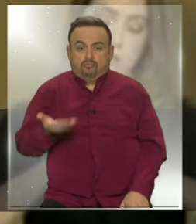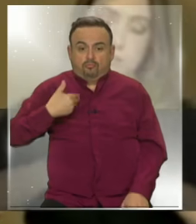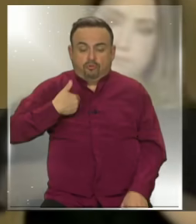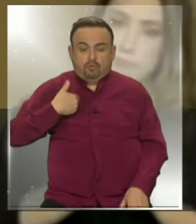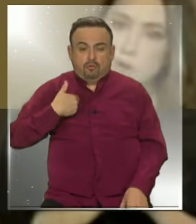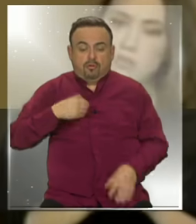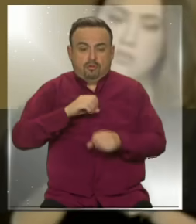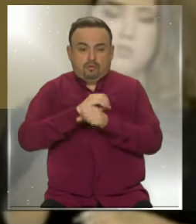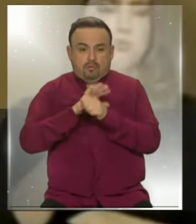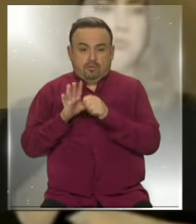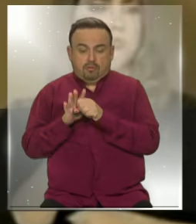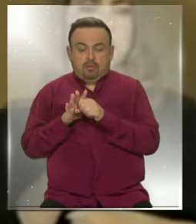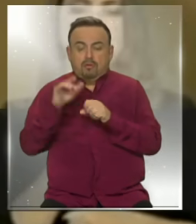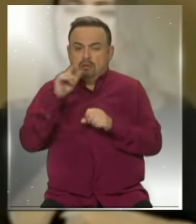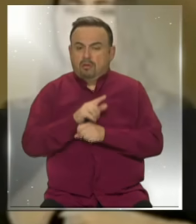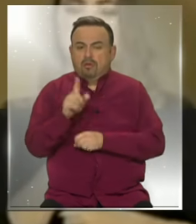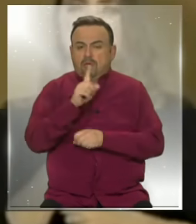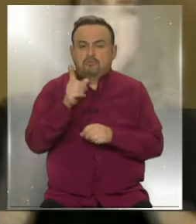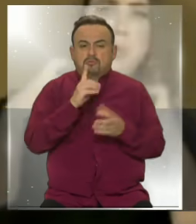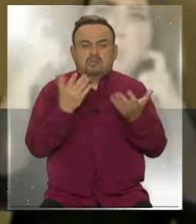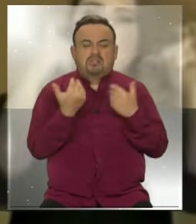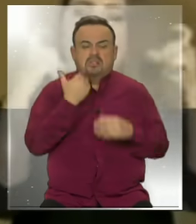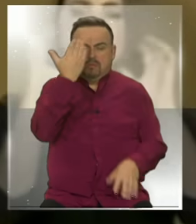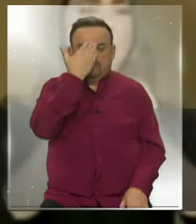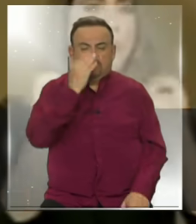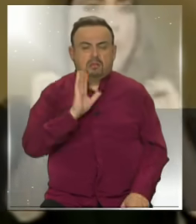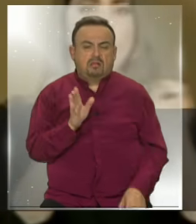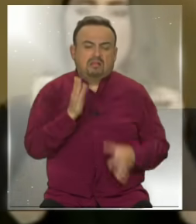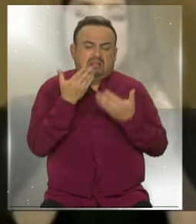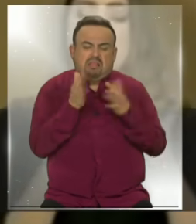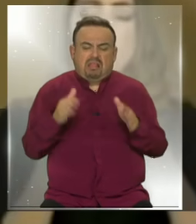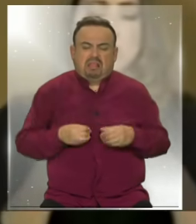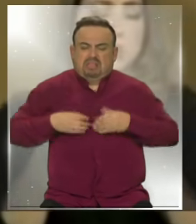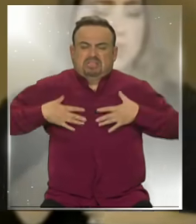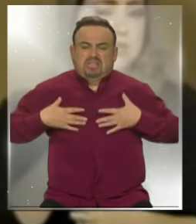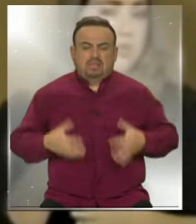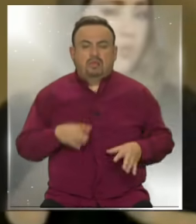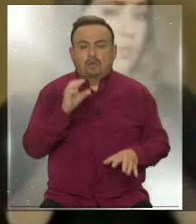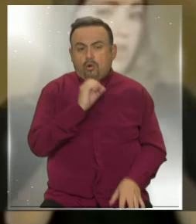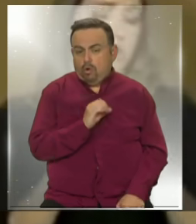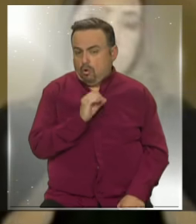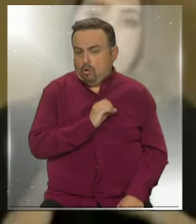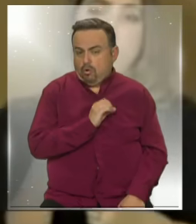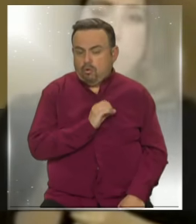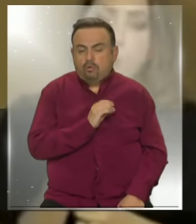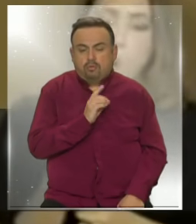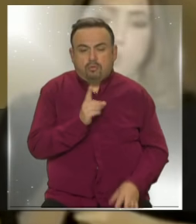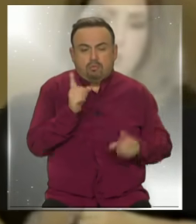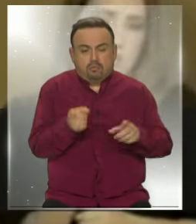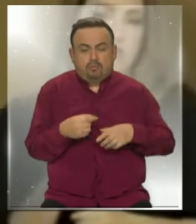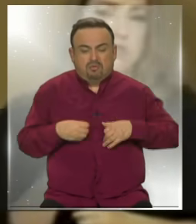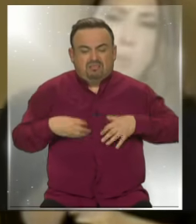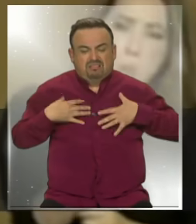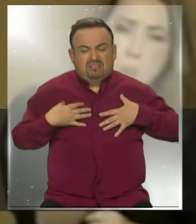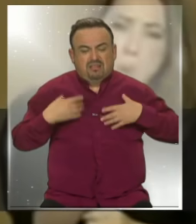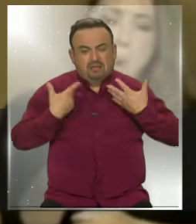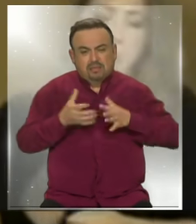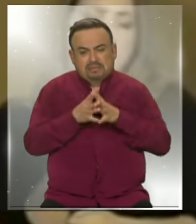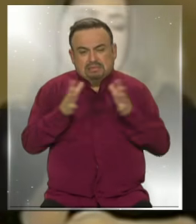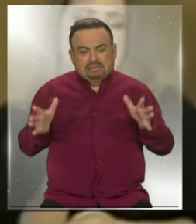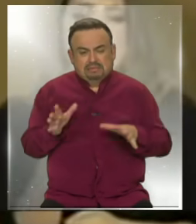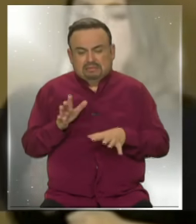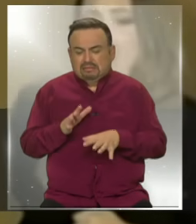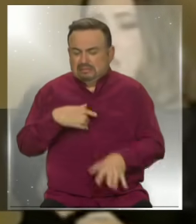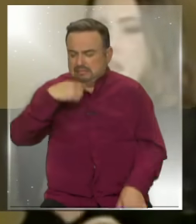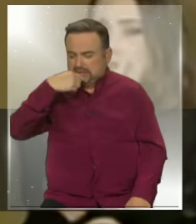vírus, não precisaria me preocupar. Nada sentiria ou seria, quando muito, acometido de uma